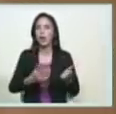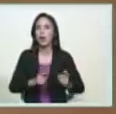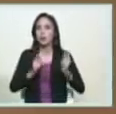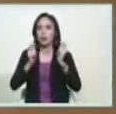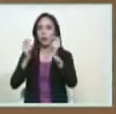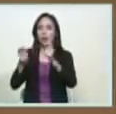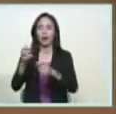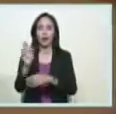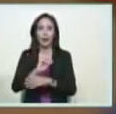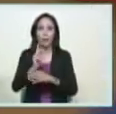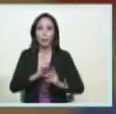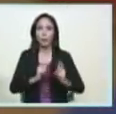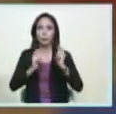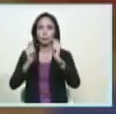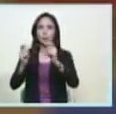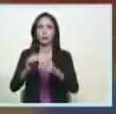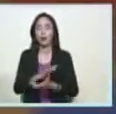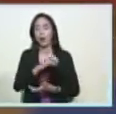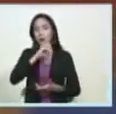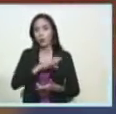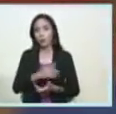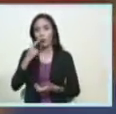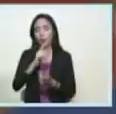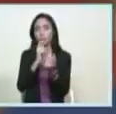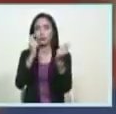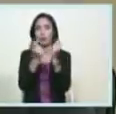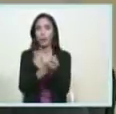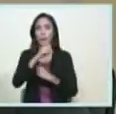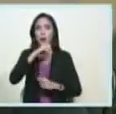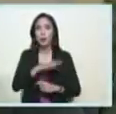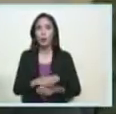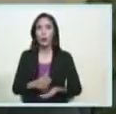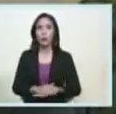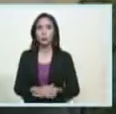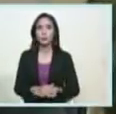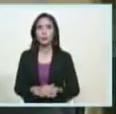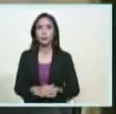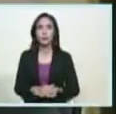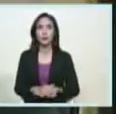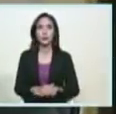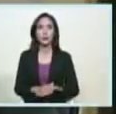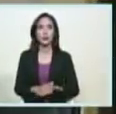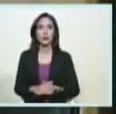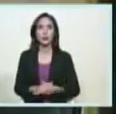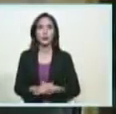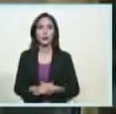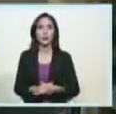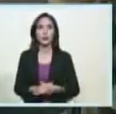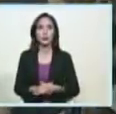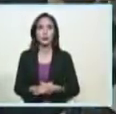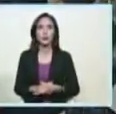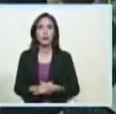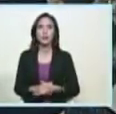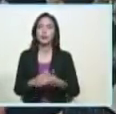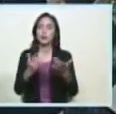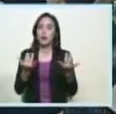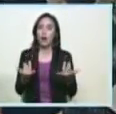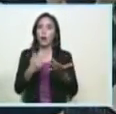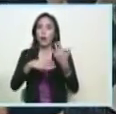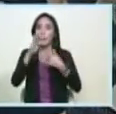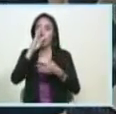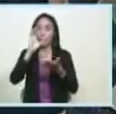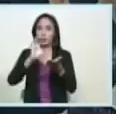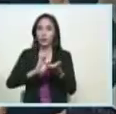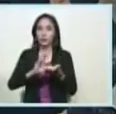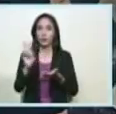entrega de manera inmediata un paso histórico también ahora el banco central de venezuela regentará